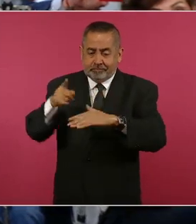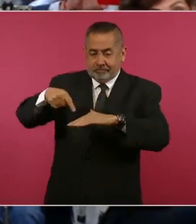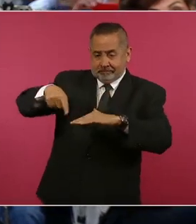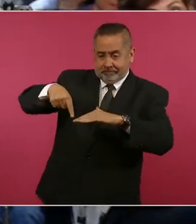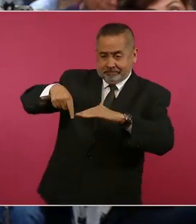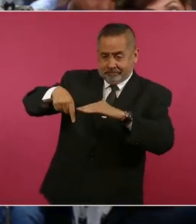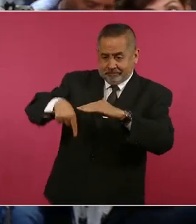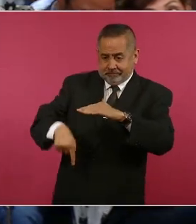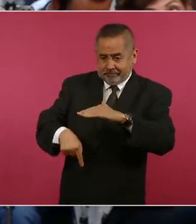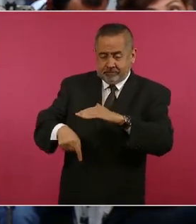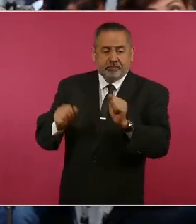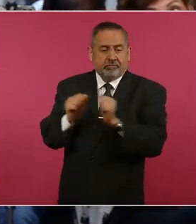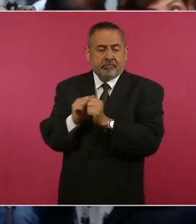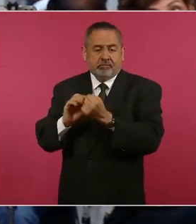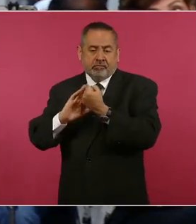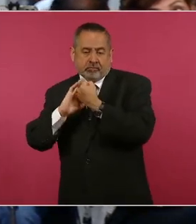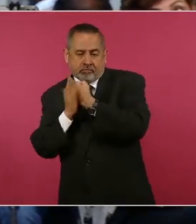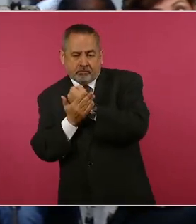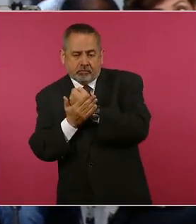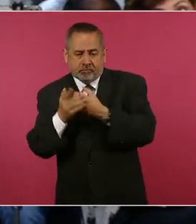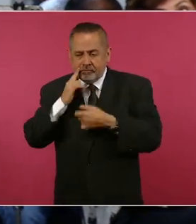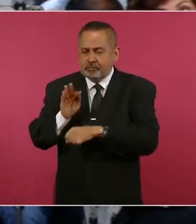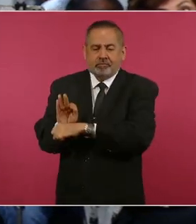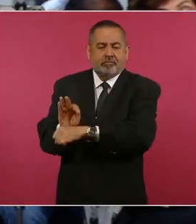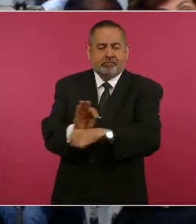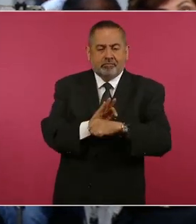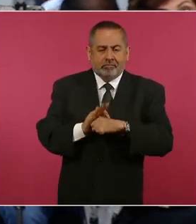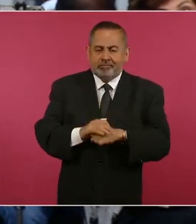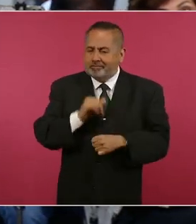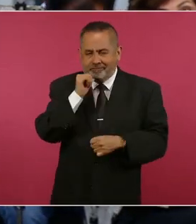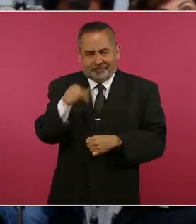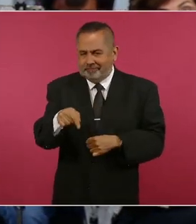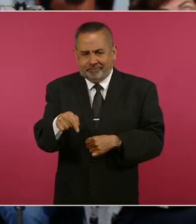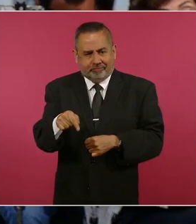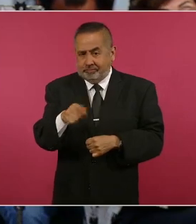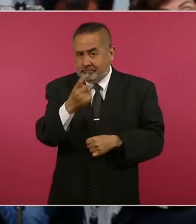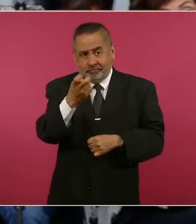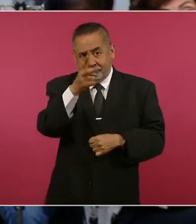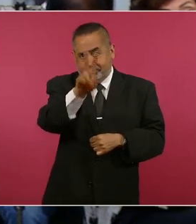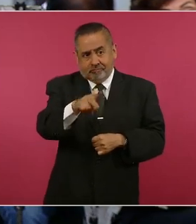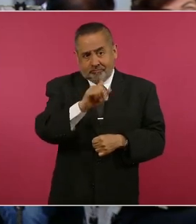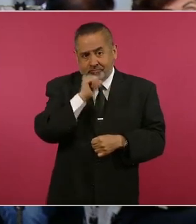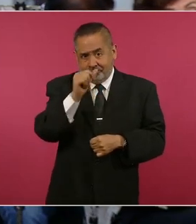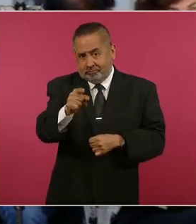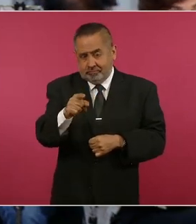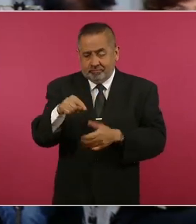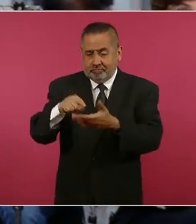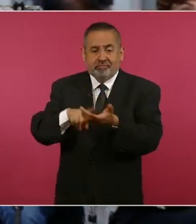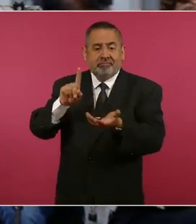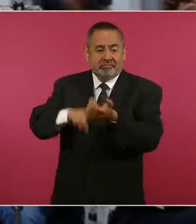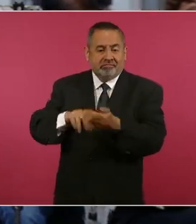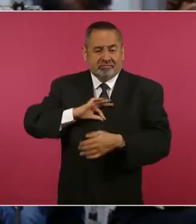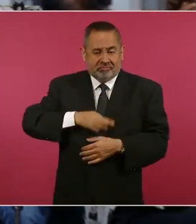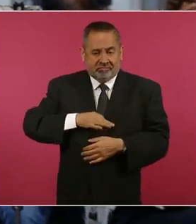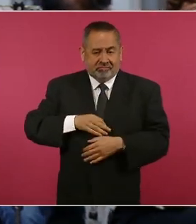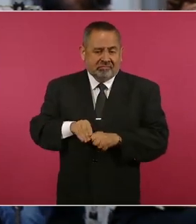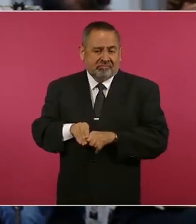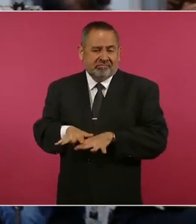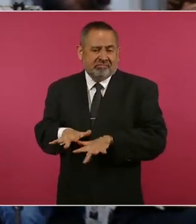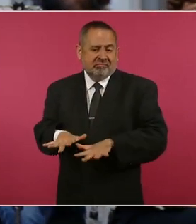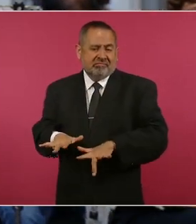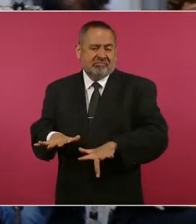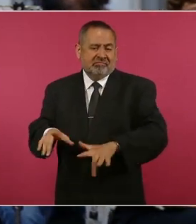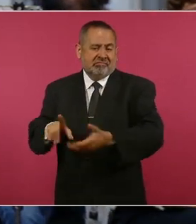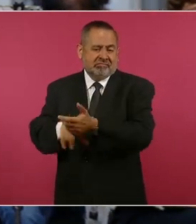hierro están recubiertos con un material para proteger este ecosistema súper sensible, sino que había óxido que está llegando al